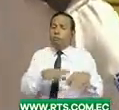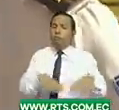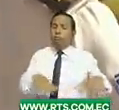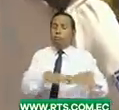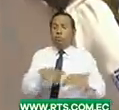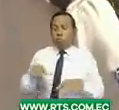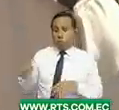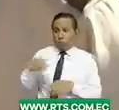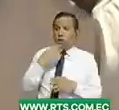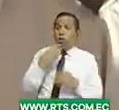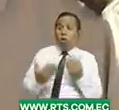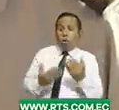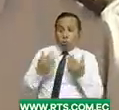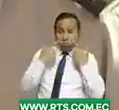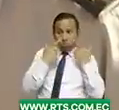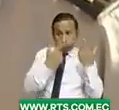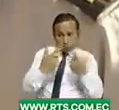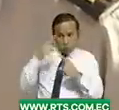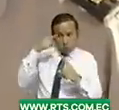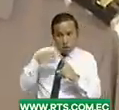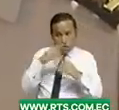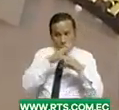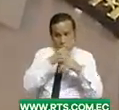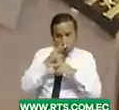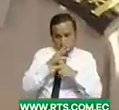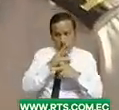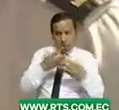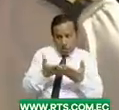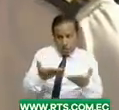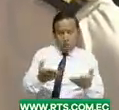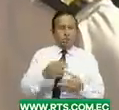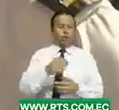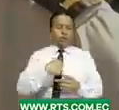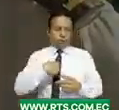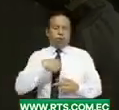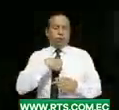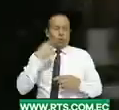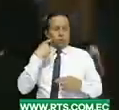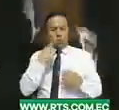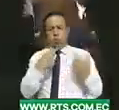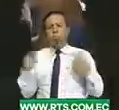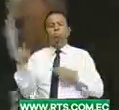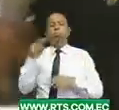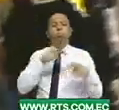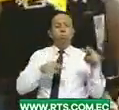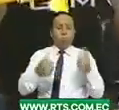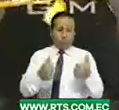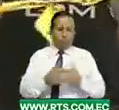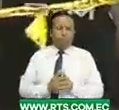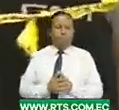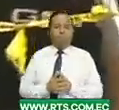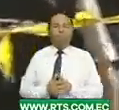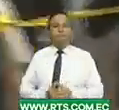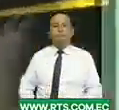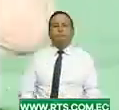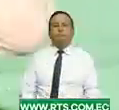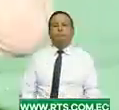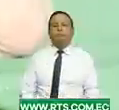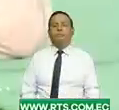tipo? Sí, estamos realizando los operativos policiales aquí en el sector. Informó Julio César Saone.